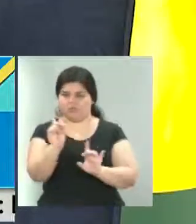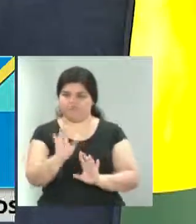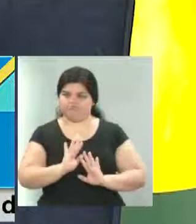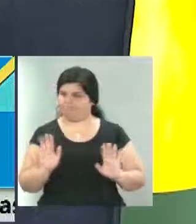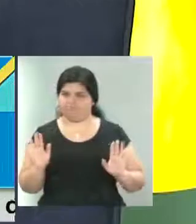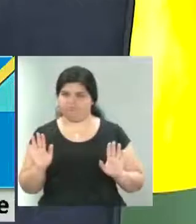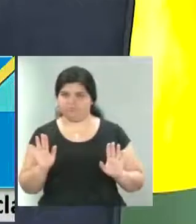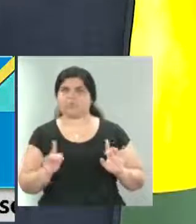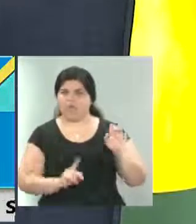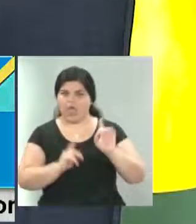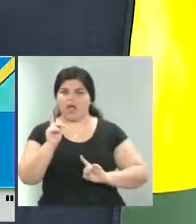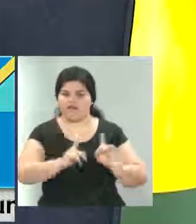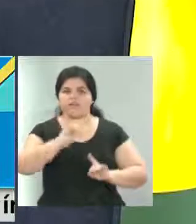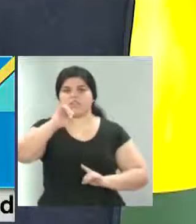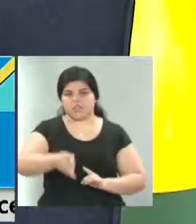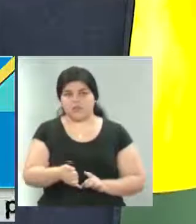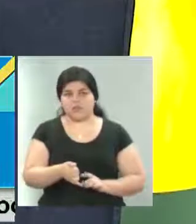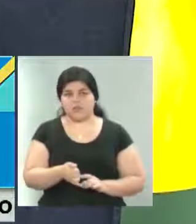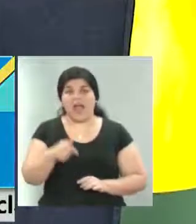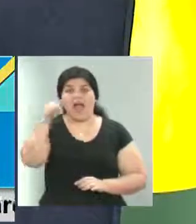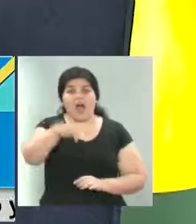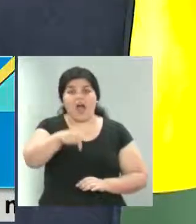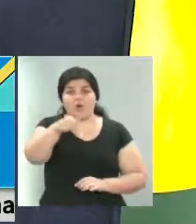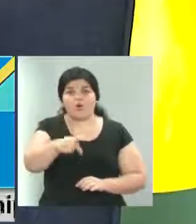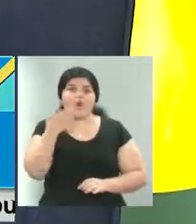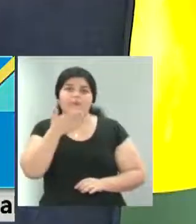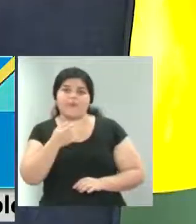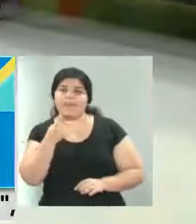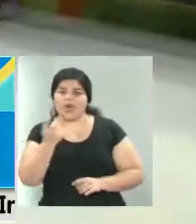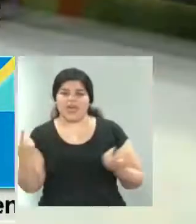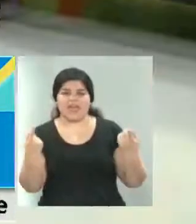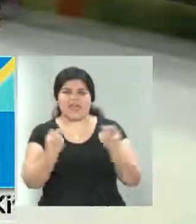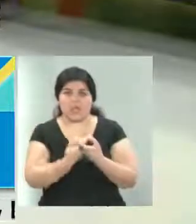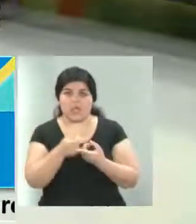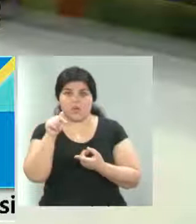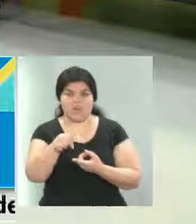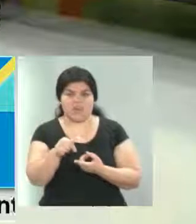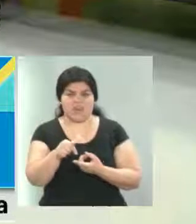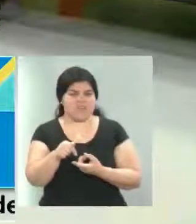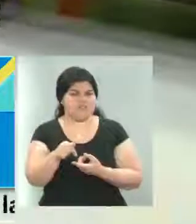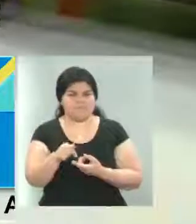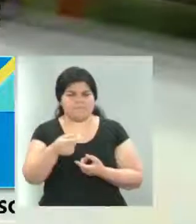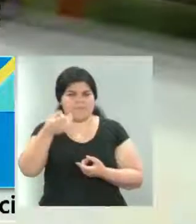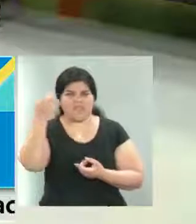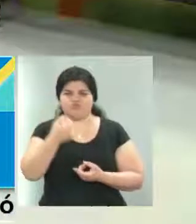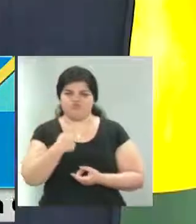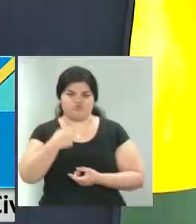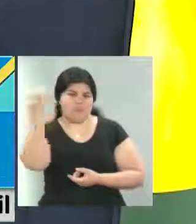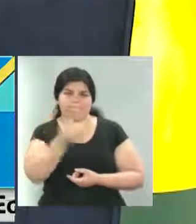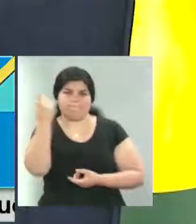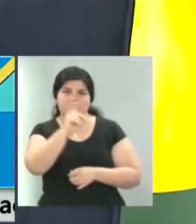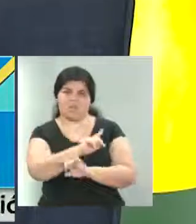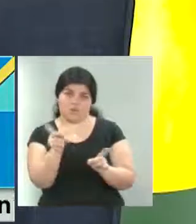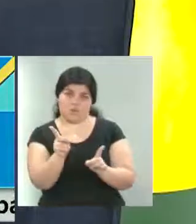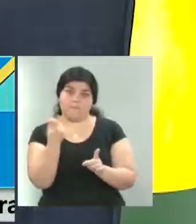funciona. Acá desbordó por motivos que yo no puedo explicar porque no soy un especialista y estoy muy lejos de lo que pasó, pero yo soy optimista en